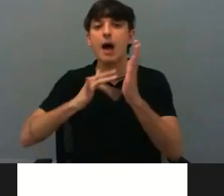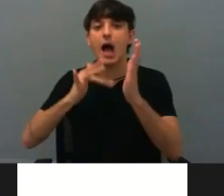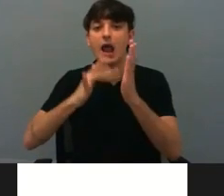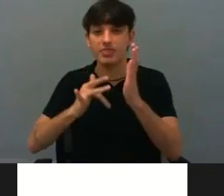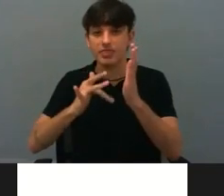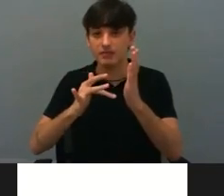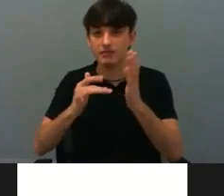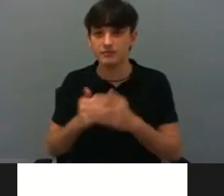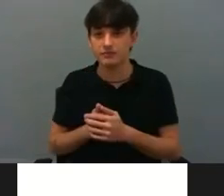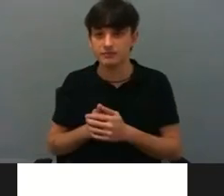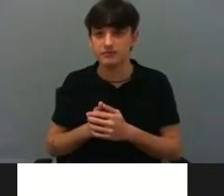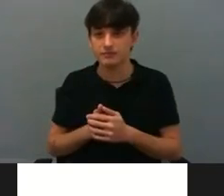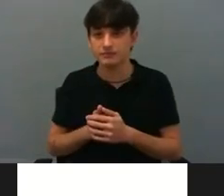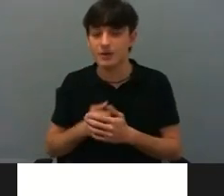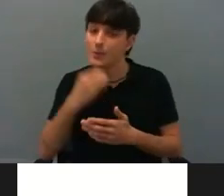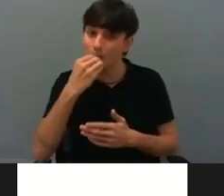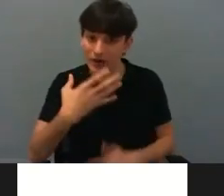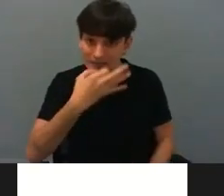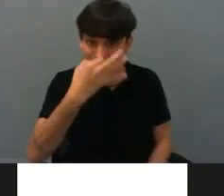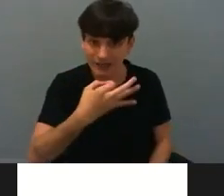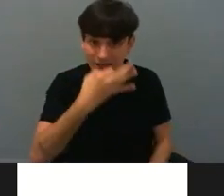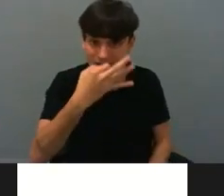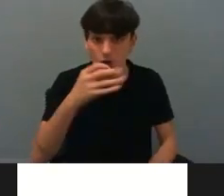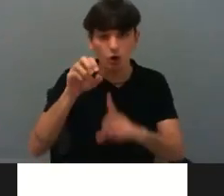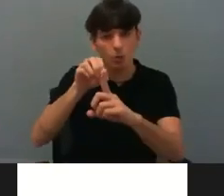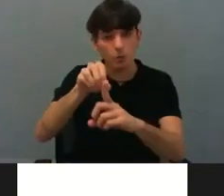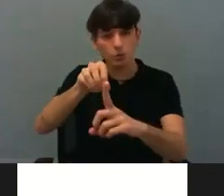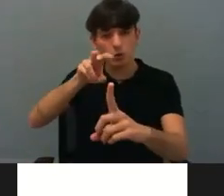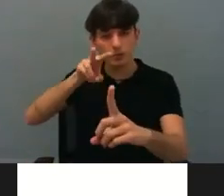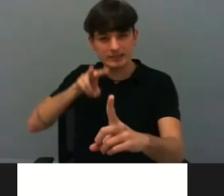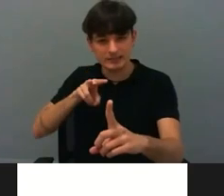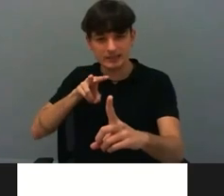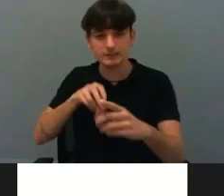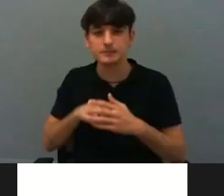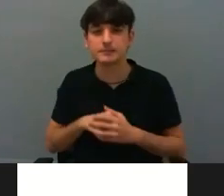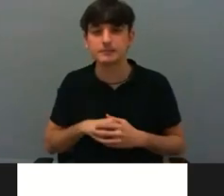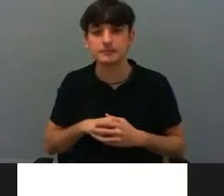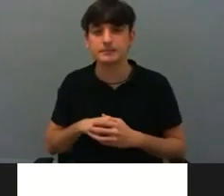Buenas tardes, Victoria. Buenas tardes. Desde el punto de vista, ¿no?, de la resiliencia,